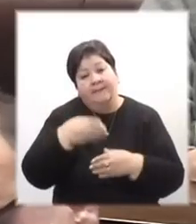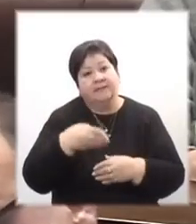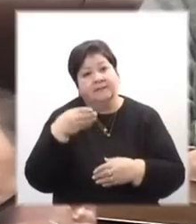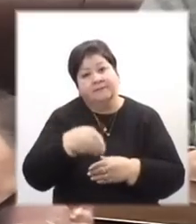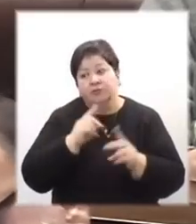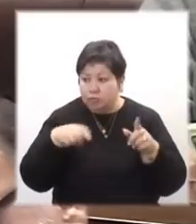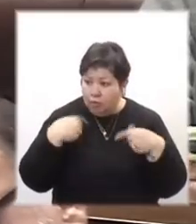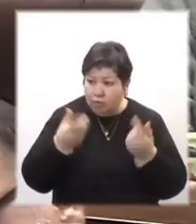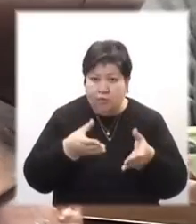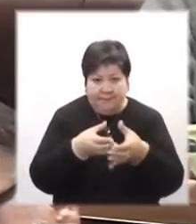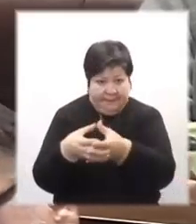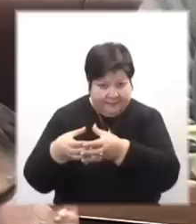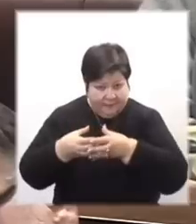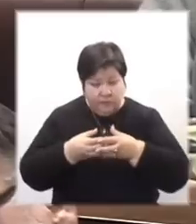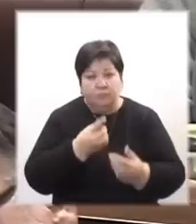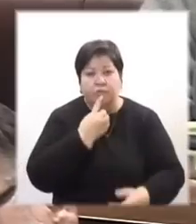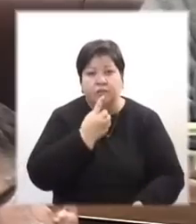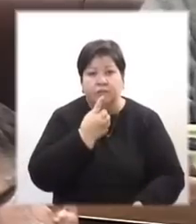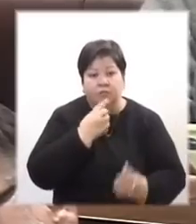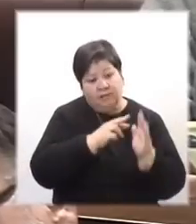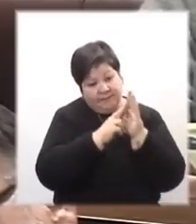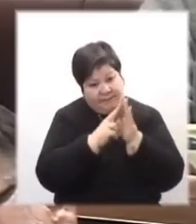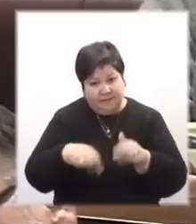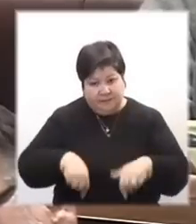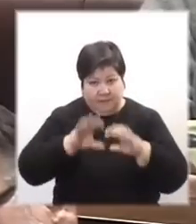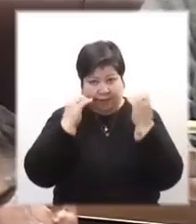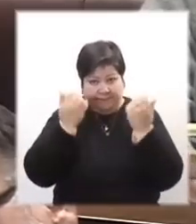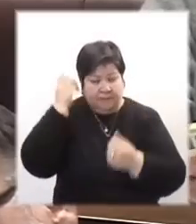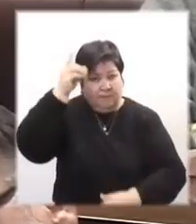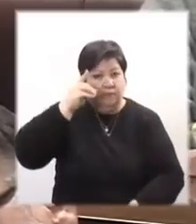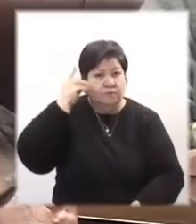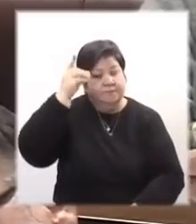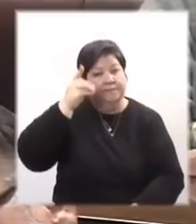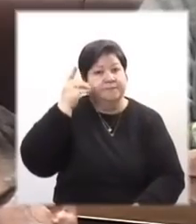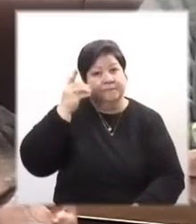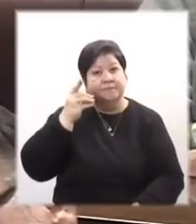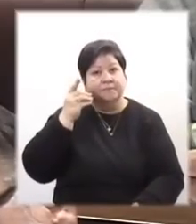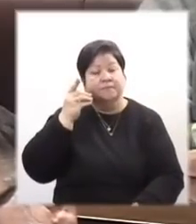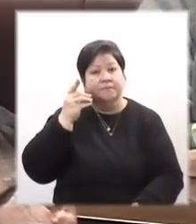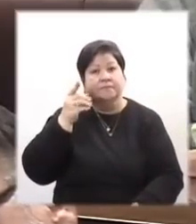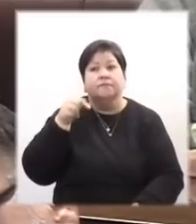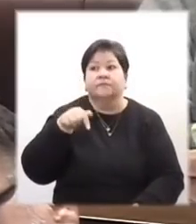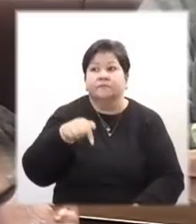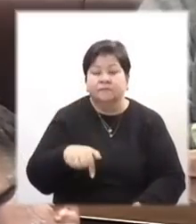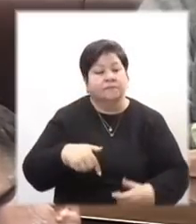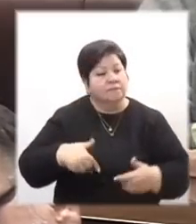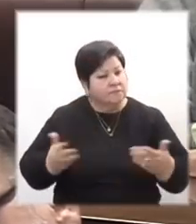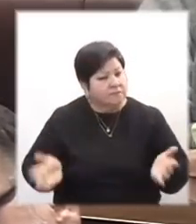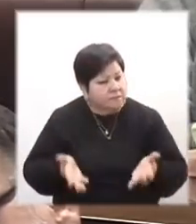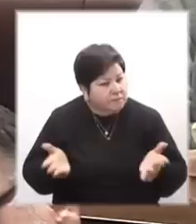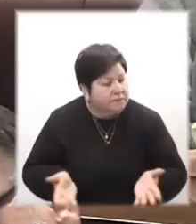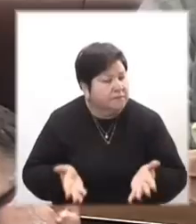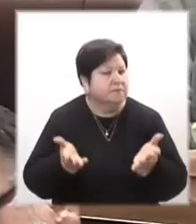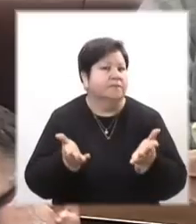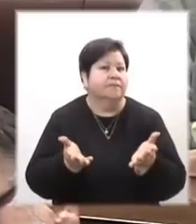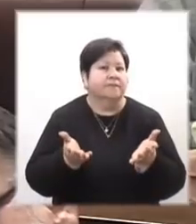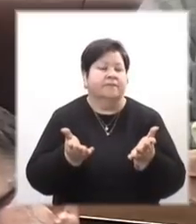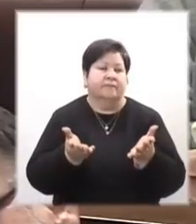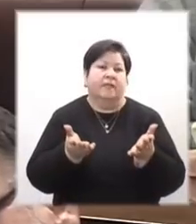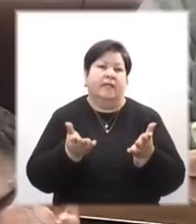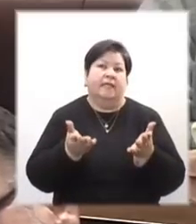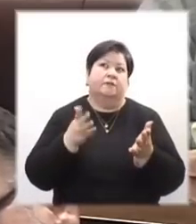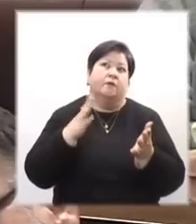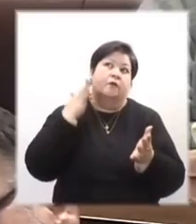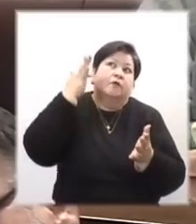de todos los partidos políticos representados en esta Cámara, está llevándose adelante y que estamos ante un